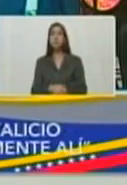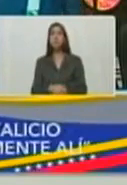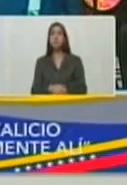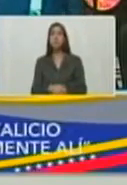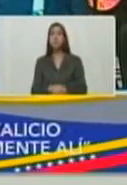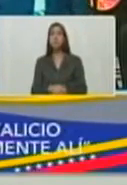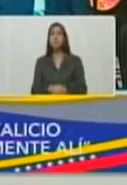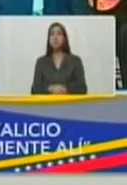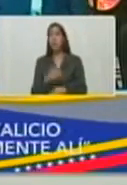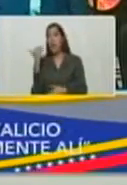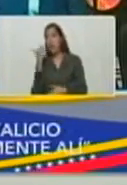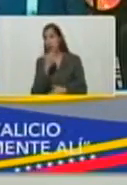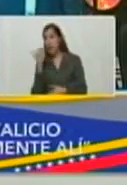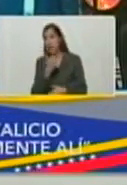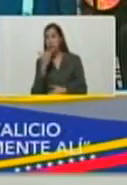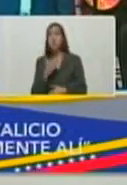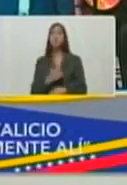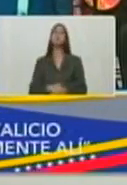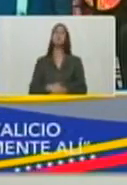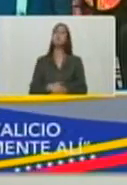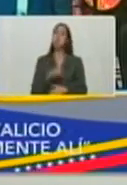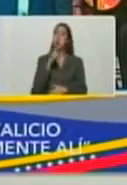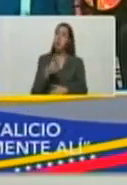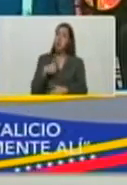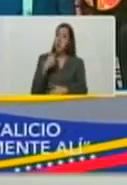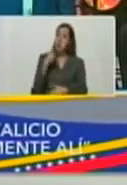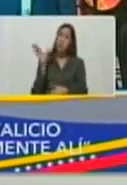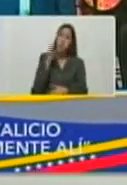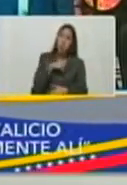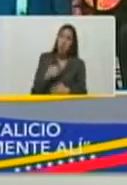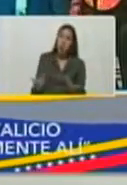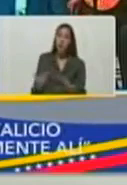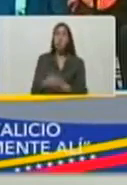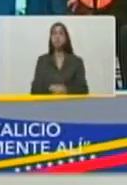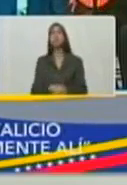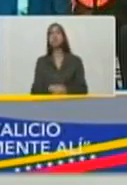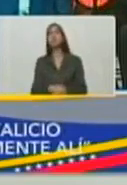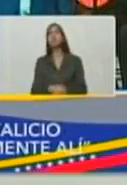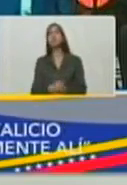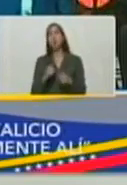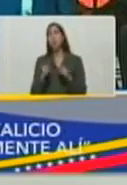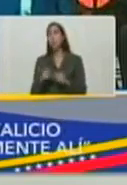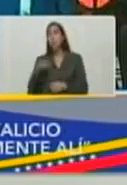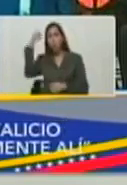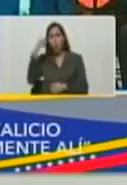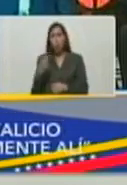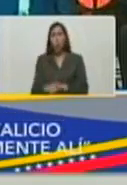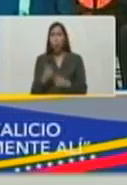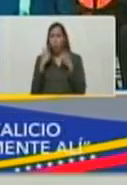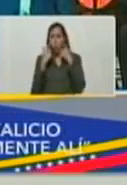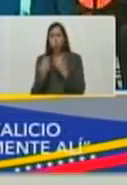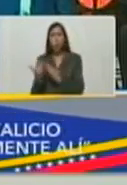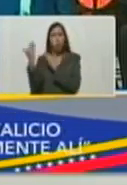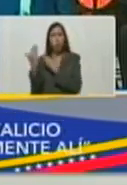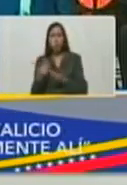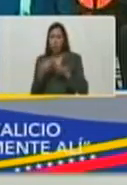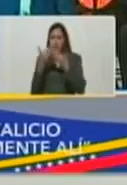Eso fue un chiste malo. Bueno, Ernesto, te voy a regalar un video para